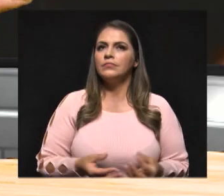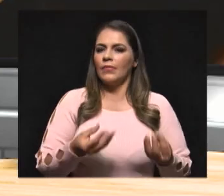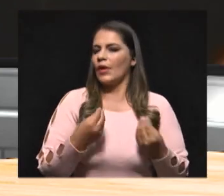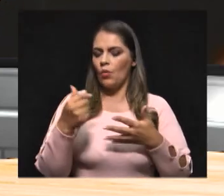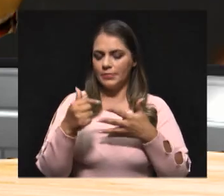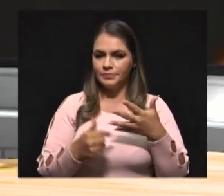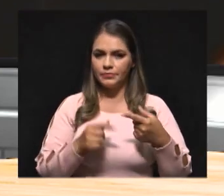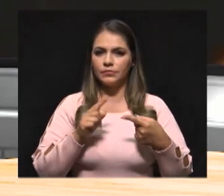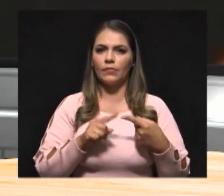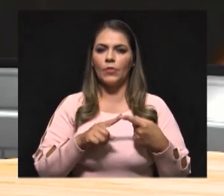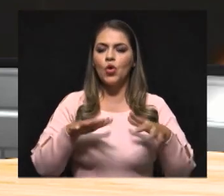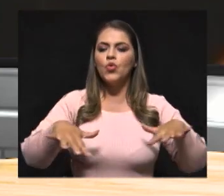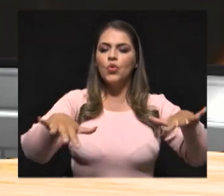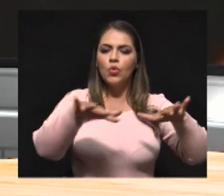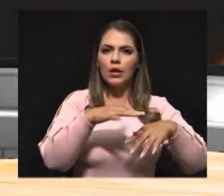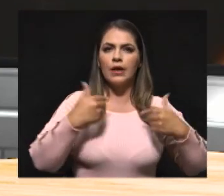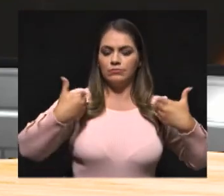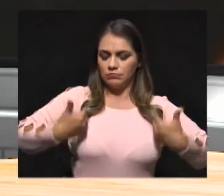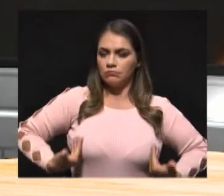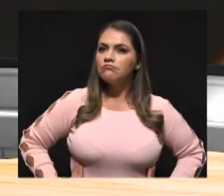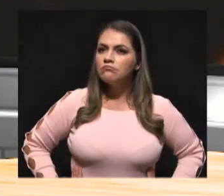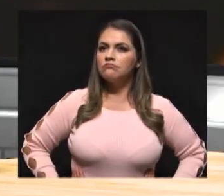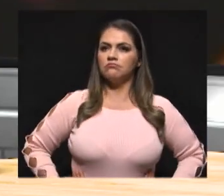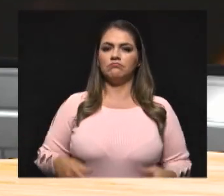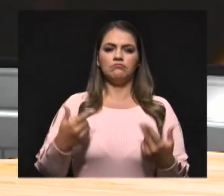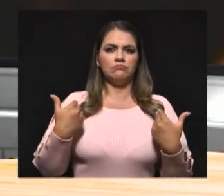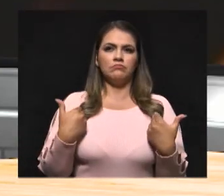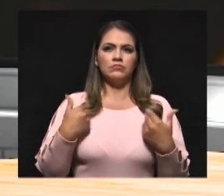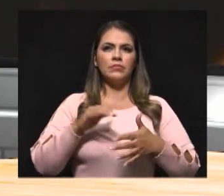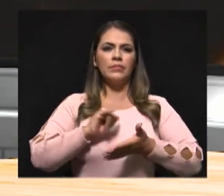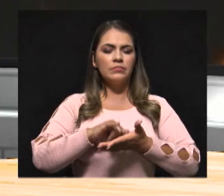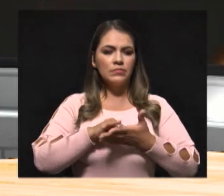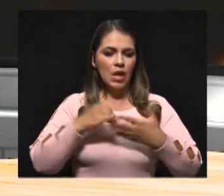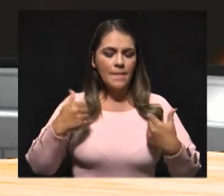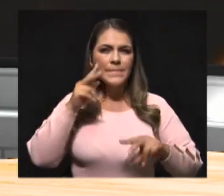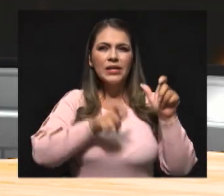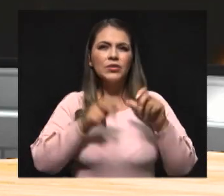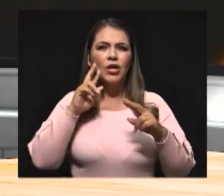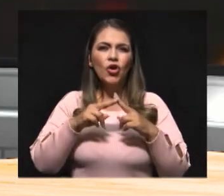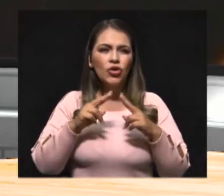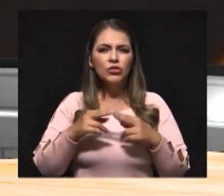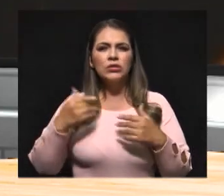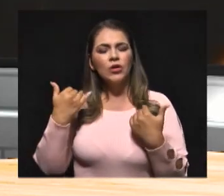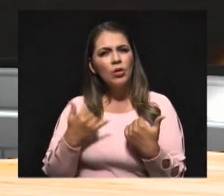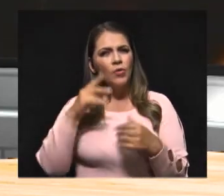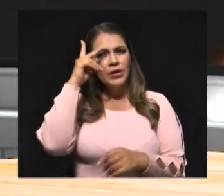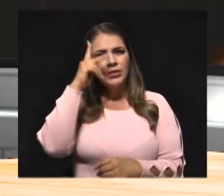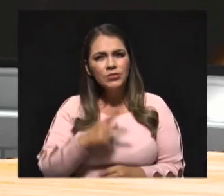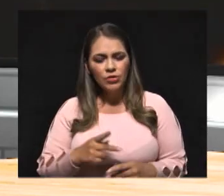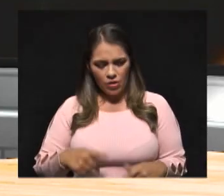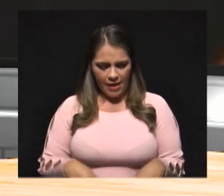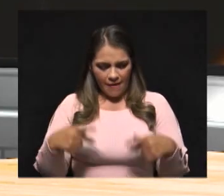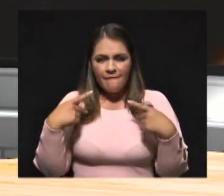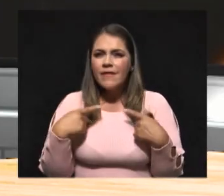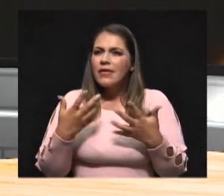como tener un sitio donde estamos vestidos de forma tradicional donde las personas pueden llegar a conocer cómo ha sido nuestra forma de vida